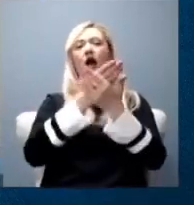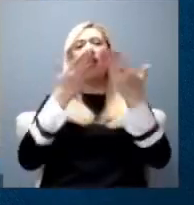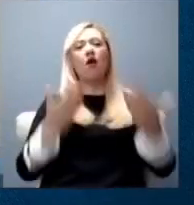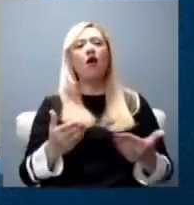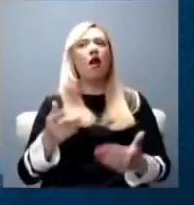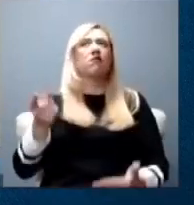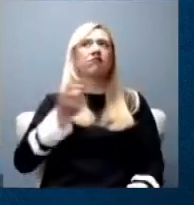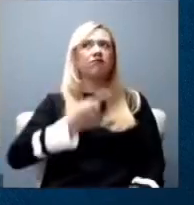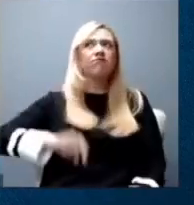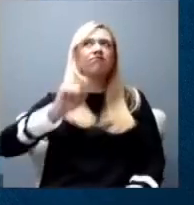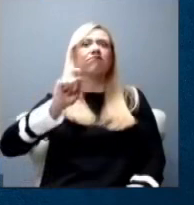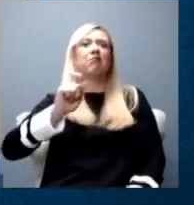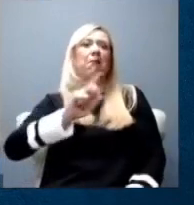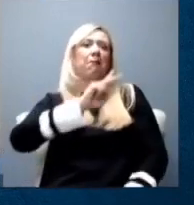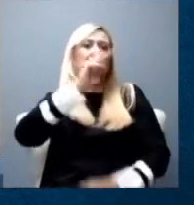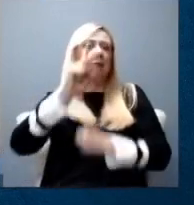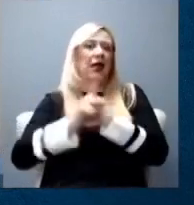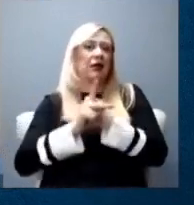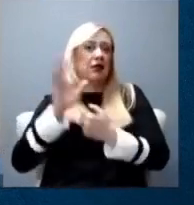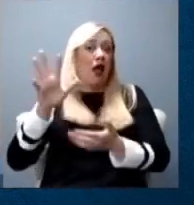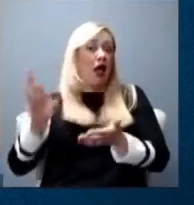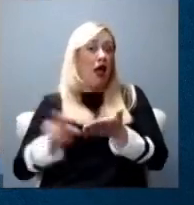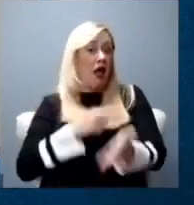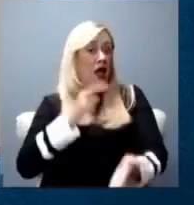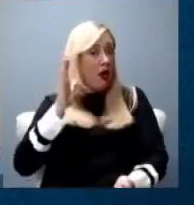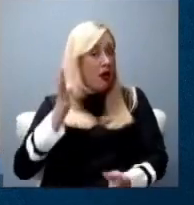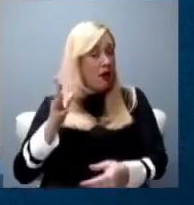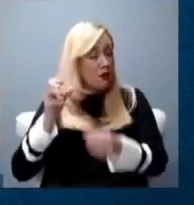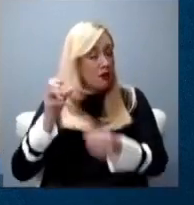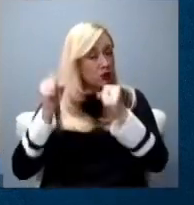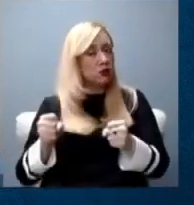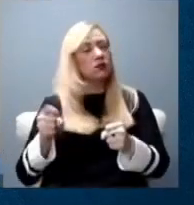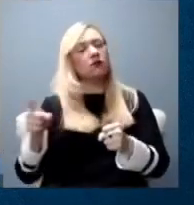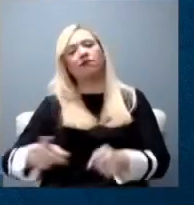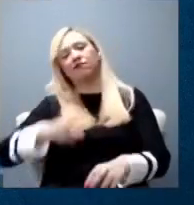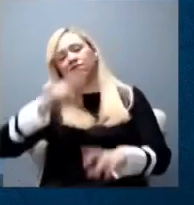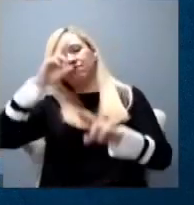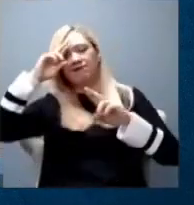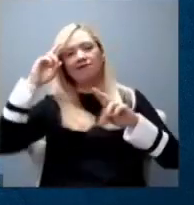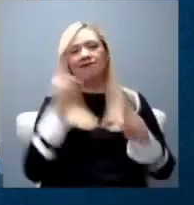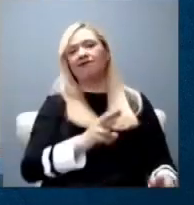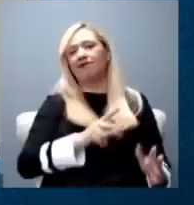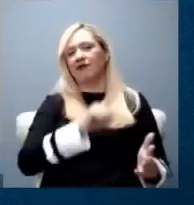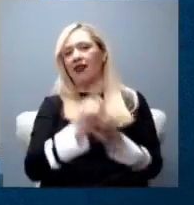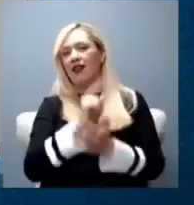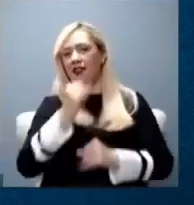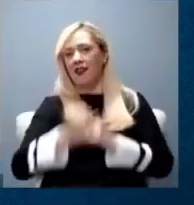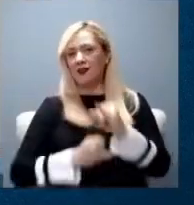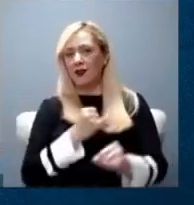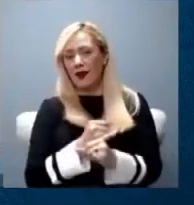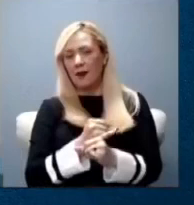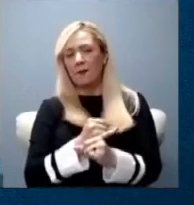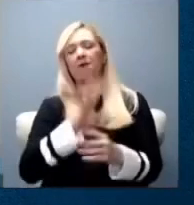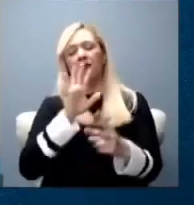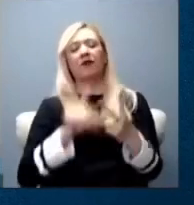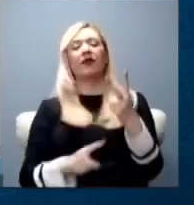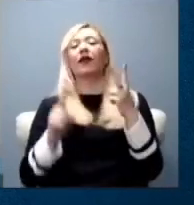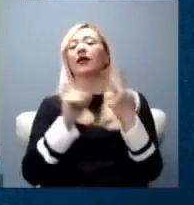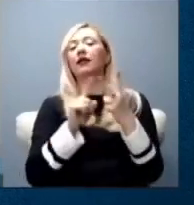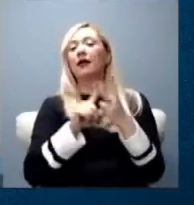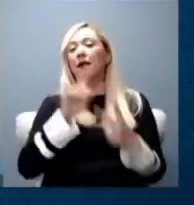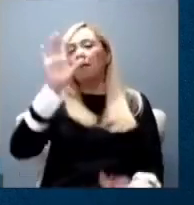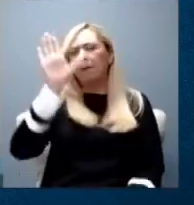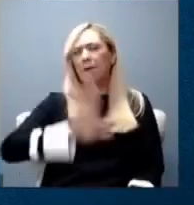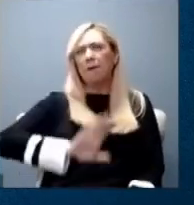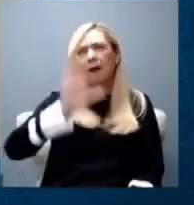estar obligados detrás de estos acuerdos internacionales. En segundo lugar, también pareciera haber